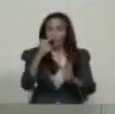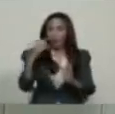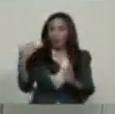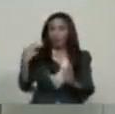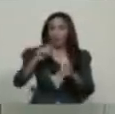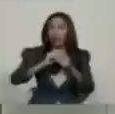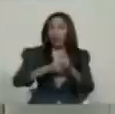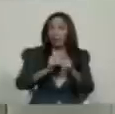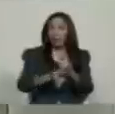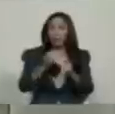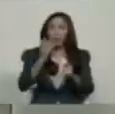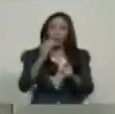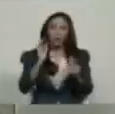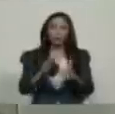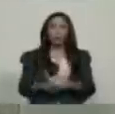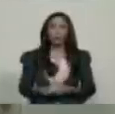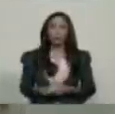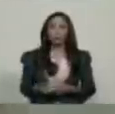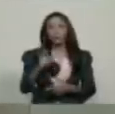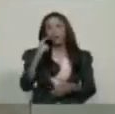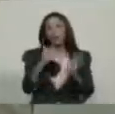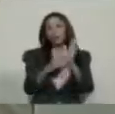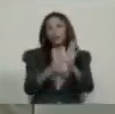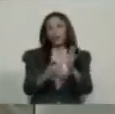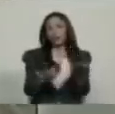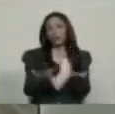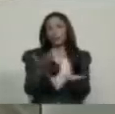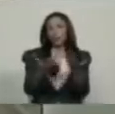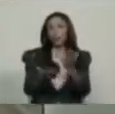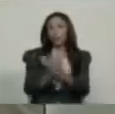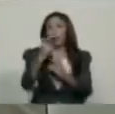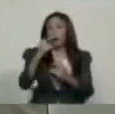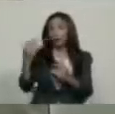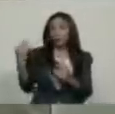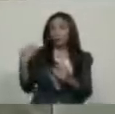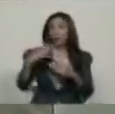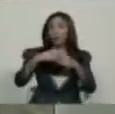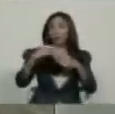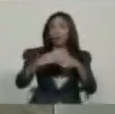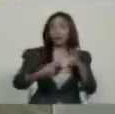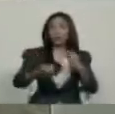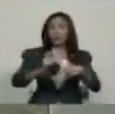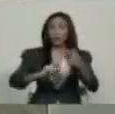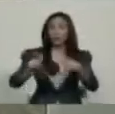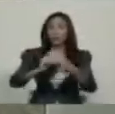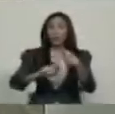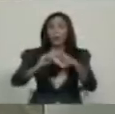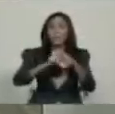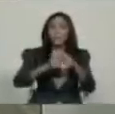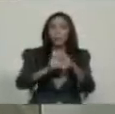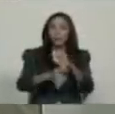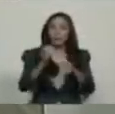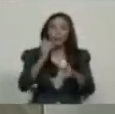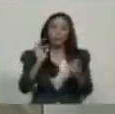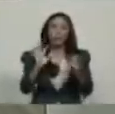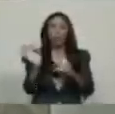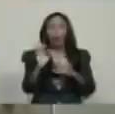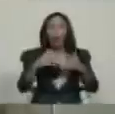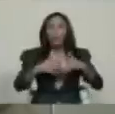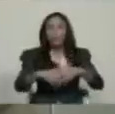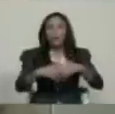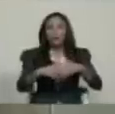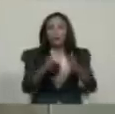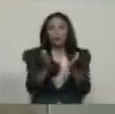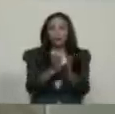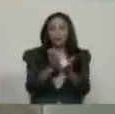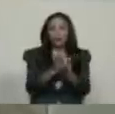papa, ahí teníamos una inversión que todos los años se hacía en divisas, sobre todo para la papa de uso industrial, que ahora